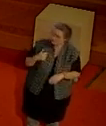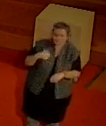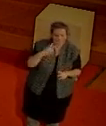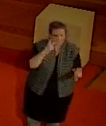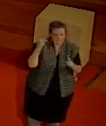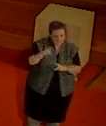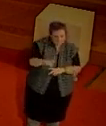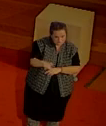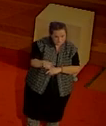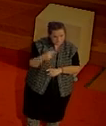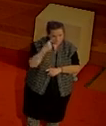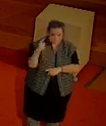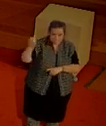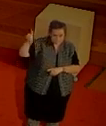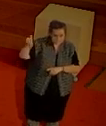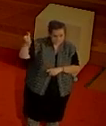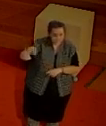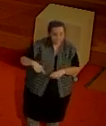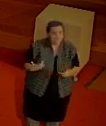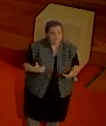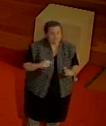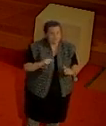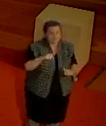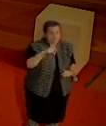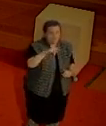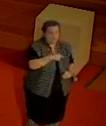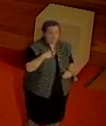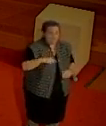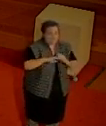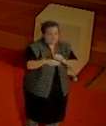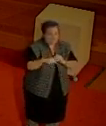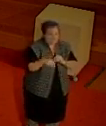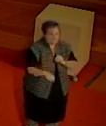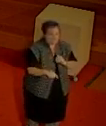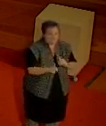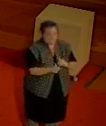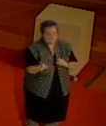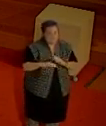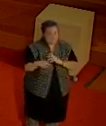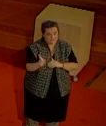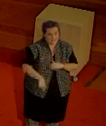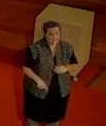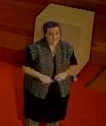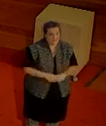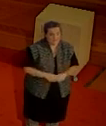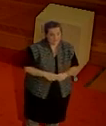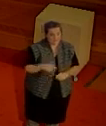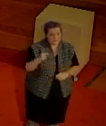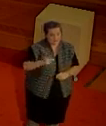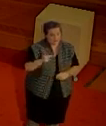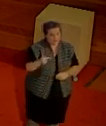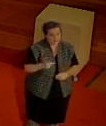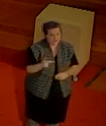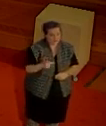mueva más o menos por lo tanto el mar del sur de China y el mar de del este de China son los dos